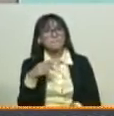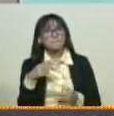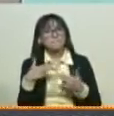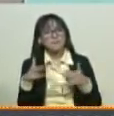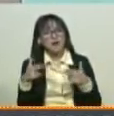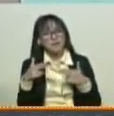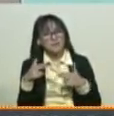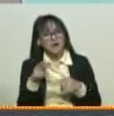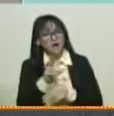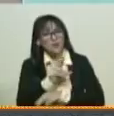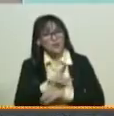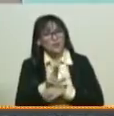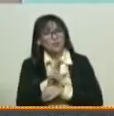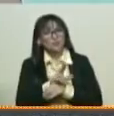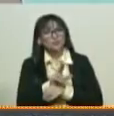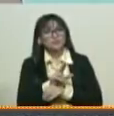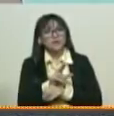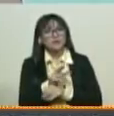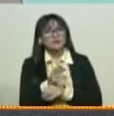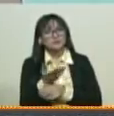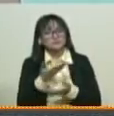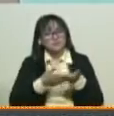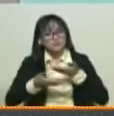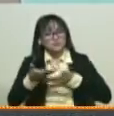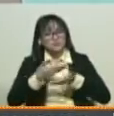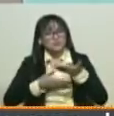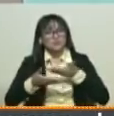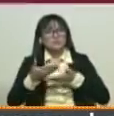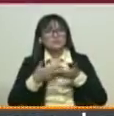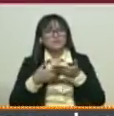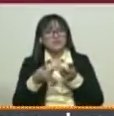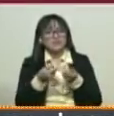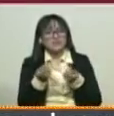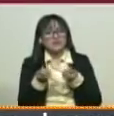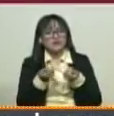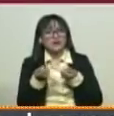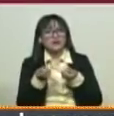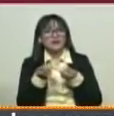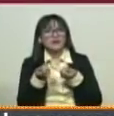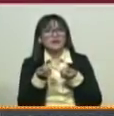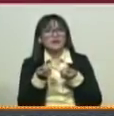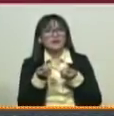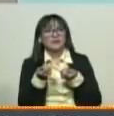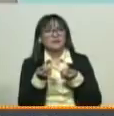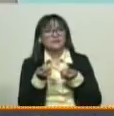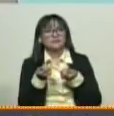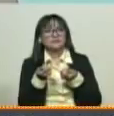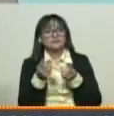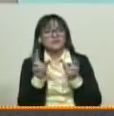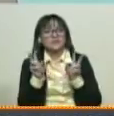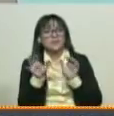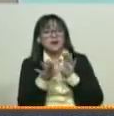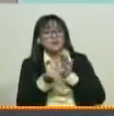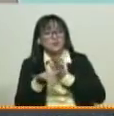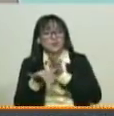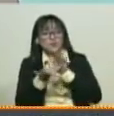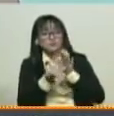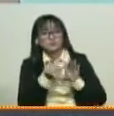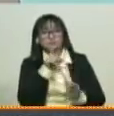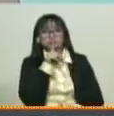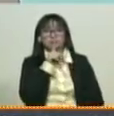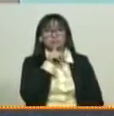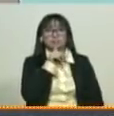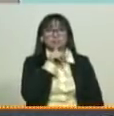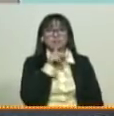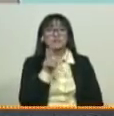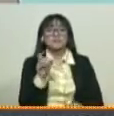siendo utilizada para el tráfico de dinero mal habido por casos de corrupción y también